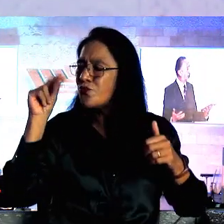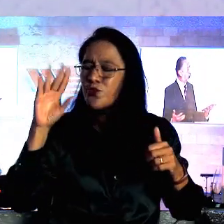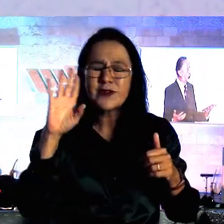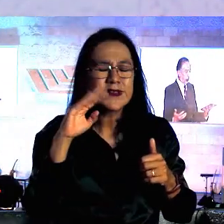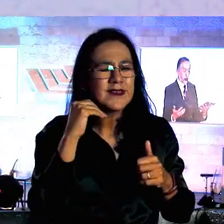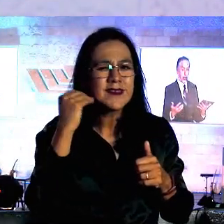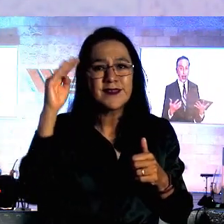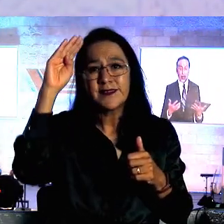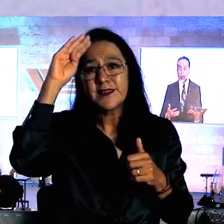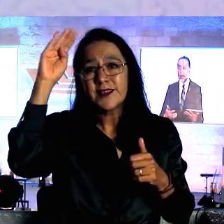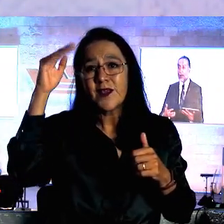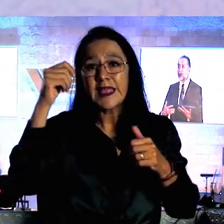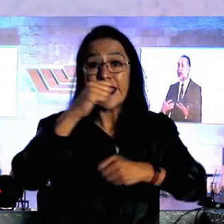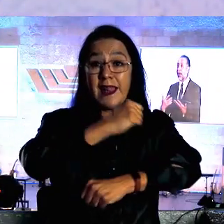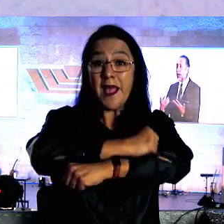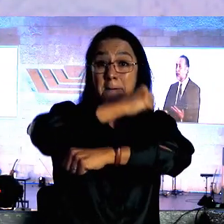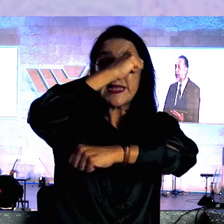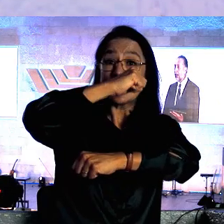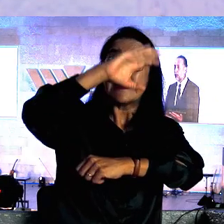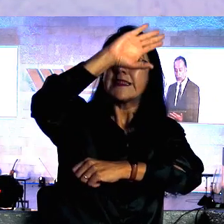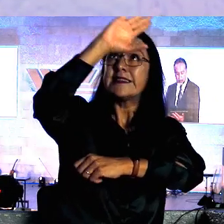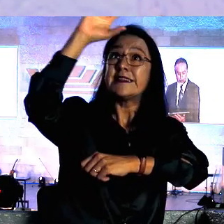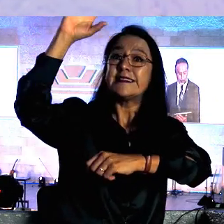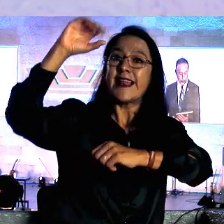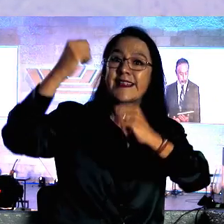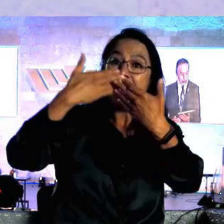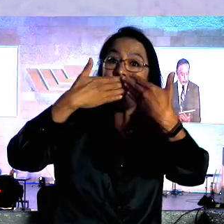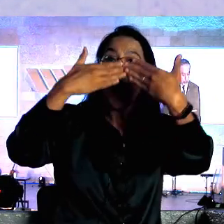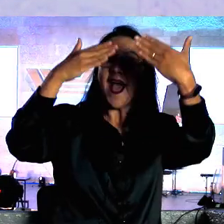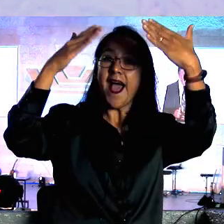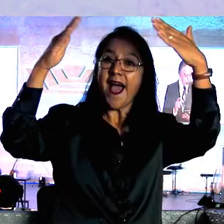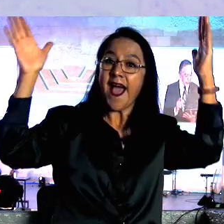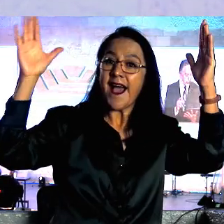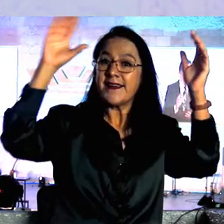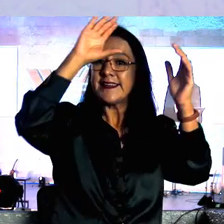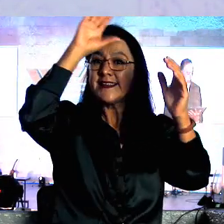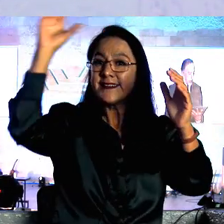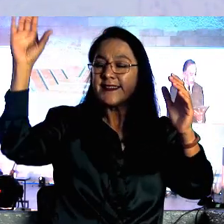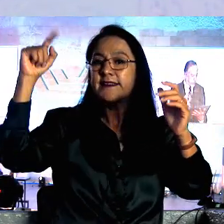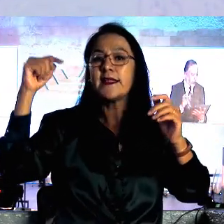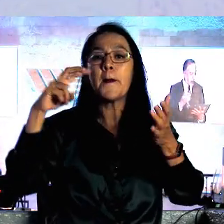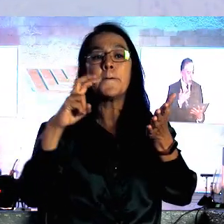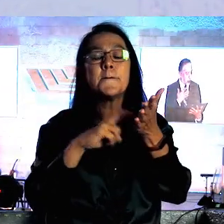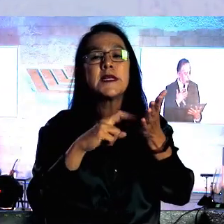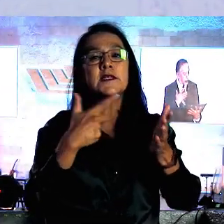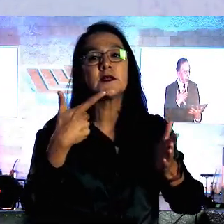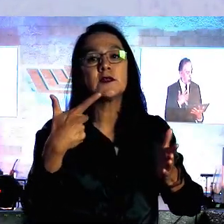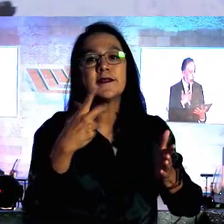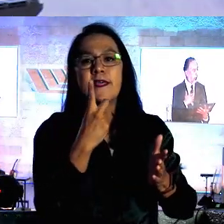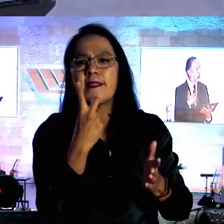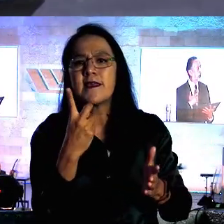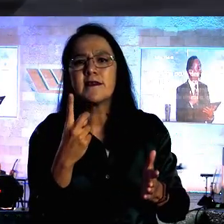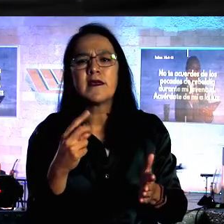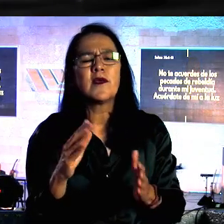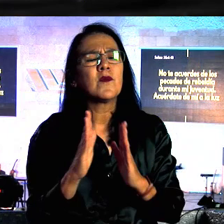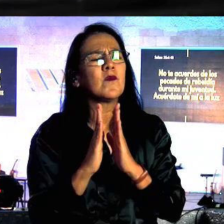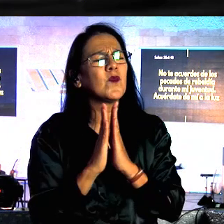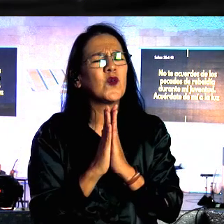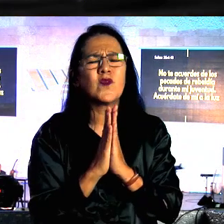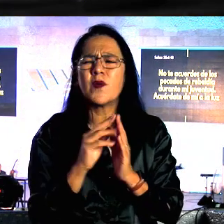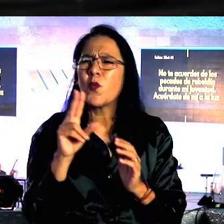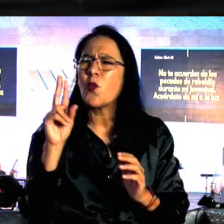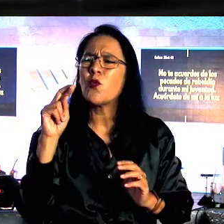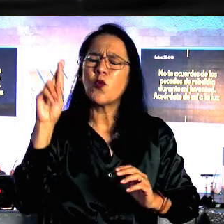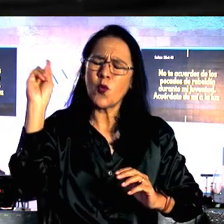ventanas de los cielos él quiere que se abran las ventanas de los cielos y el versículo 7 dice no te acuerdes de